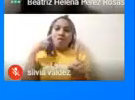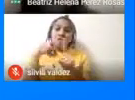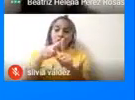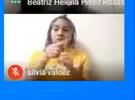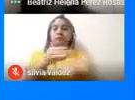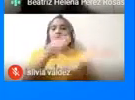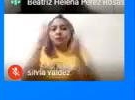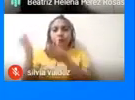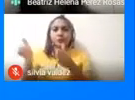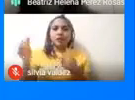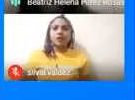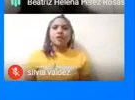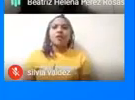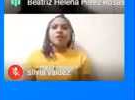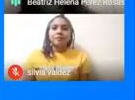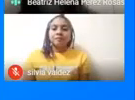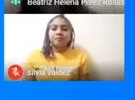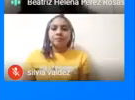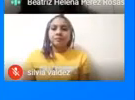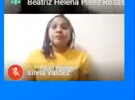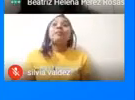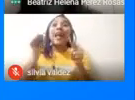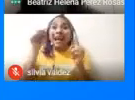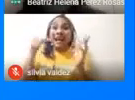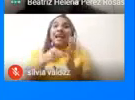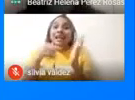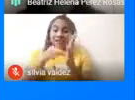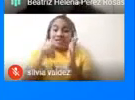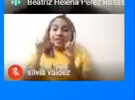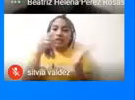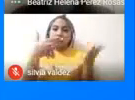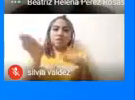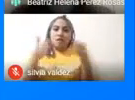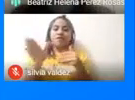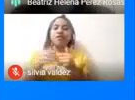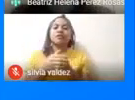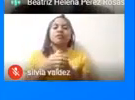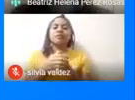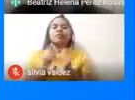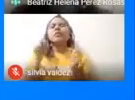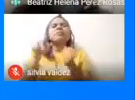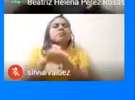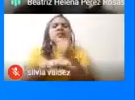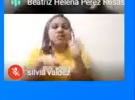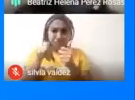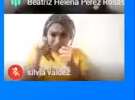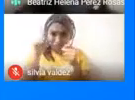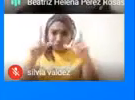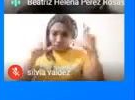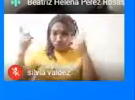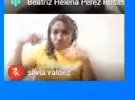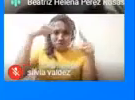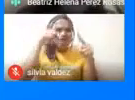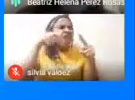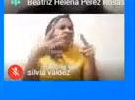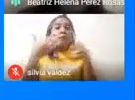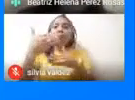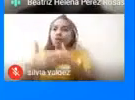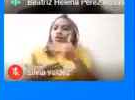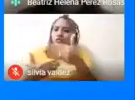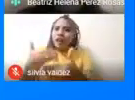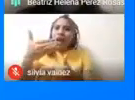Siguiente. De eso se trata la planificación. Y básicamente en turismo es ese proceso a través del